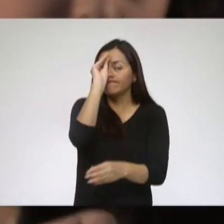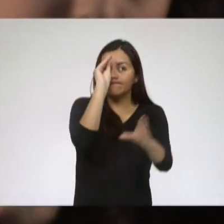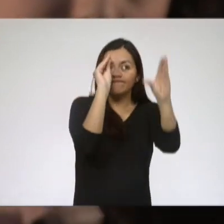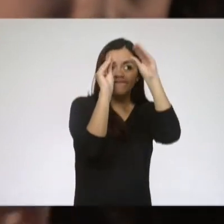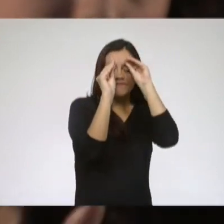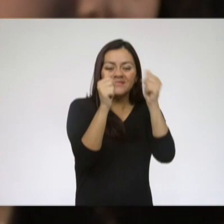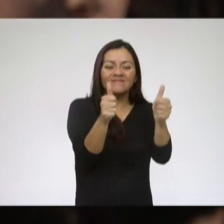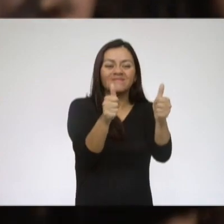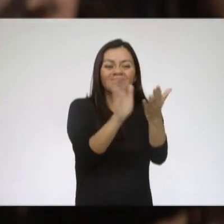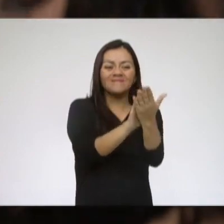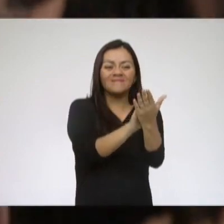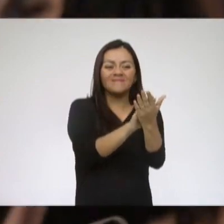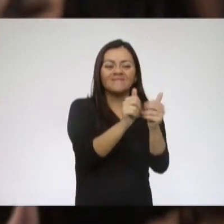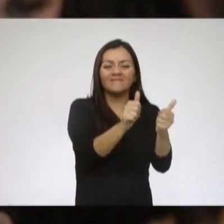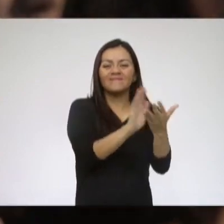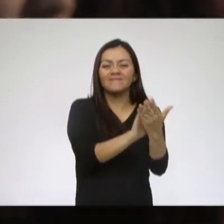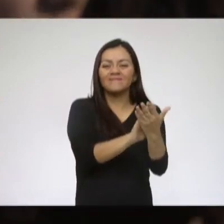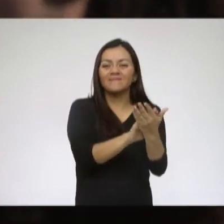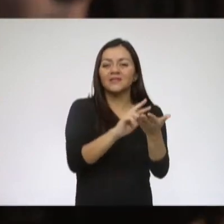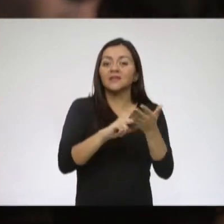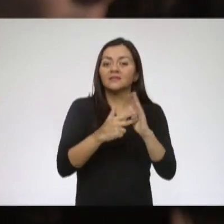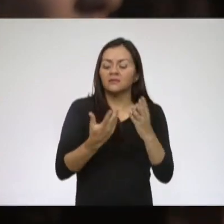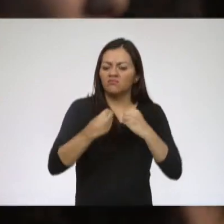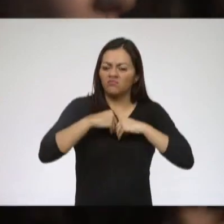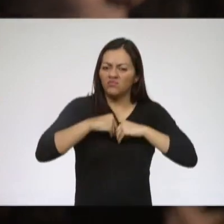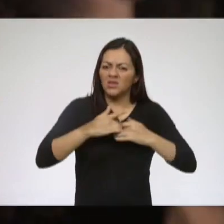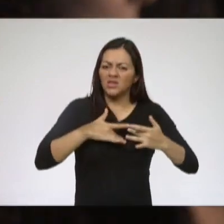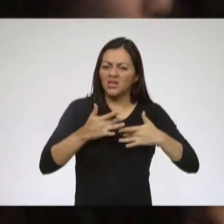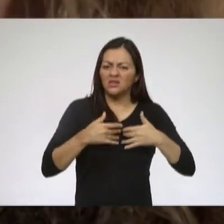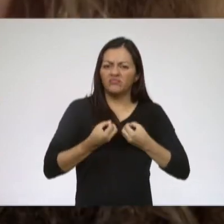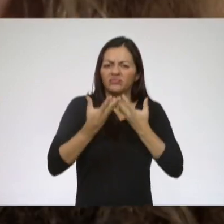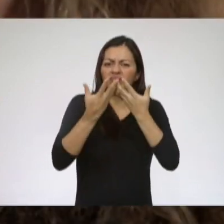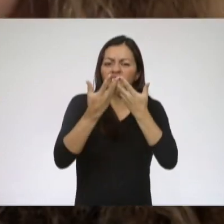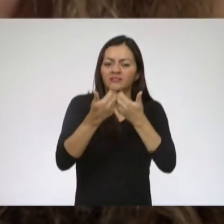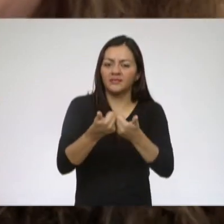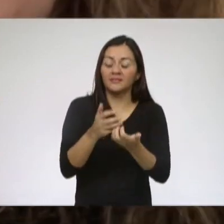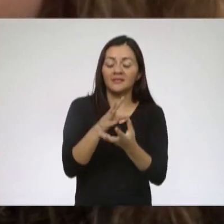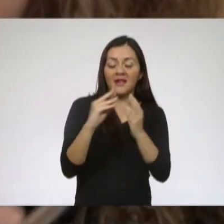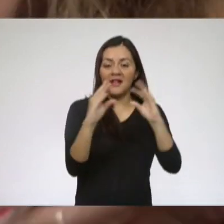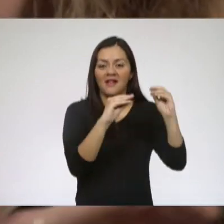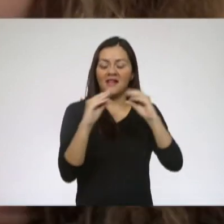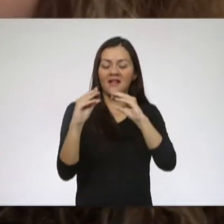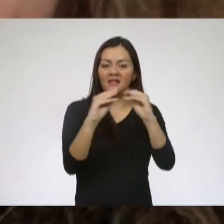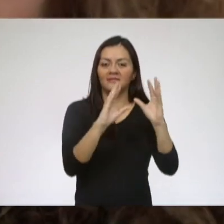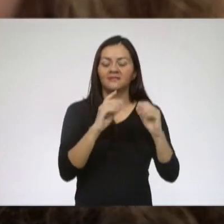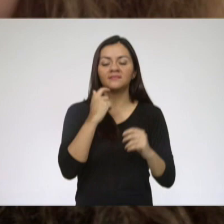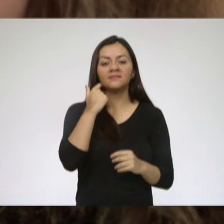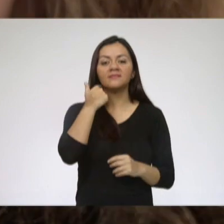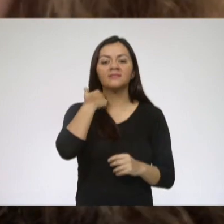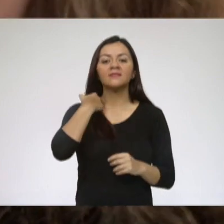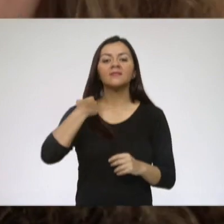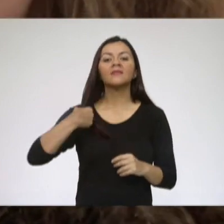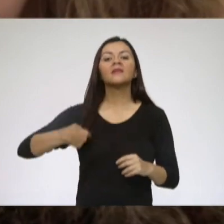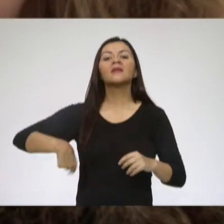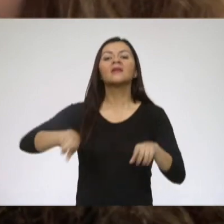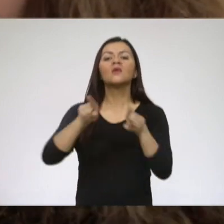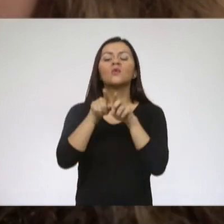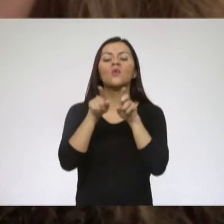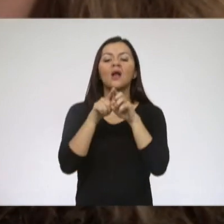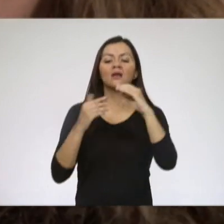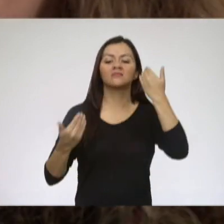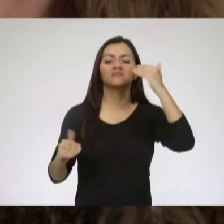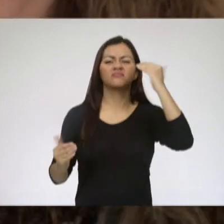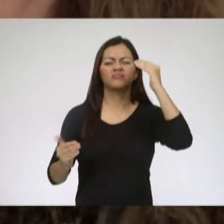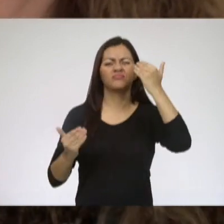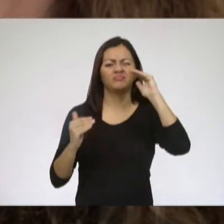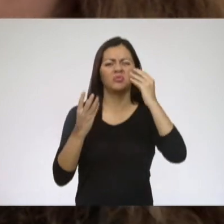quiere que seas. Es un conflicto con tu personalidad. Existe una brecha, una barrera que